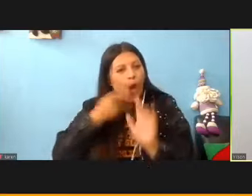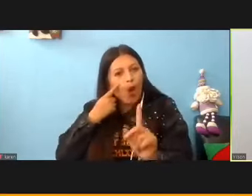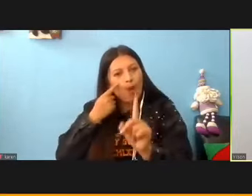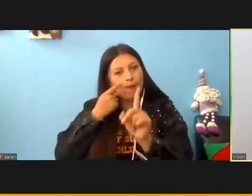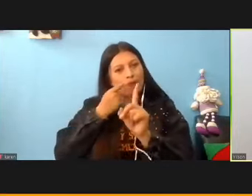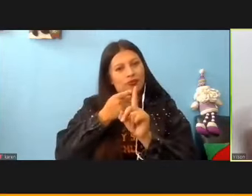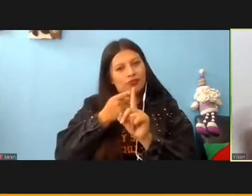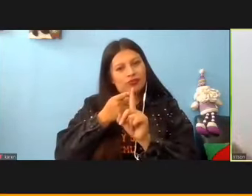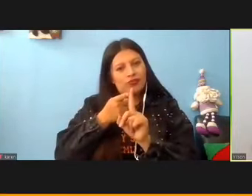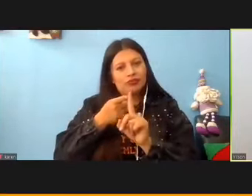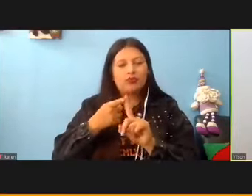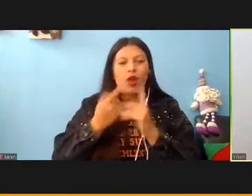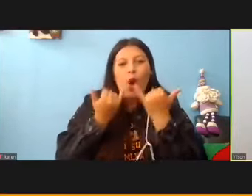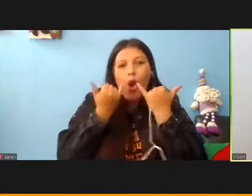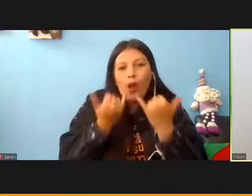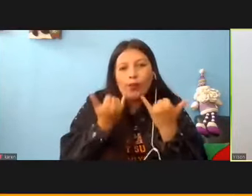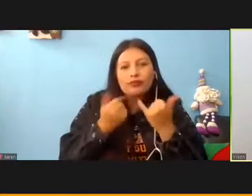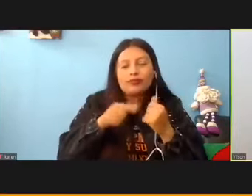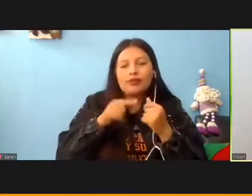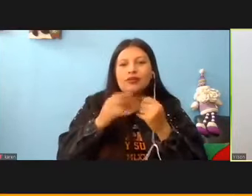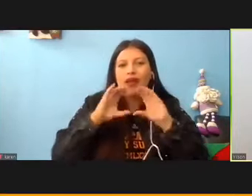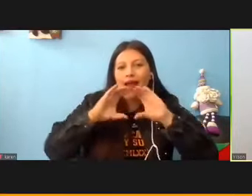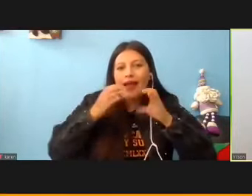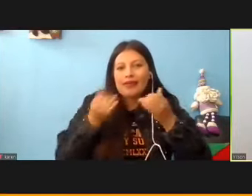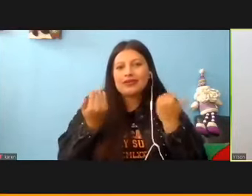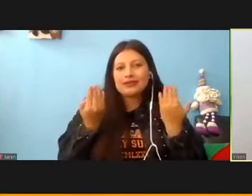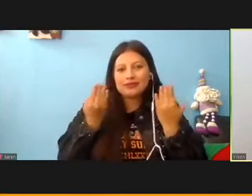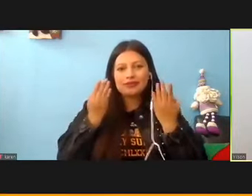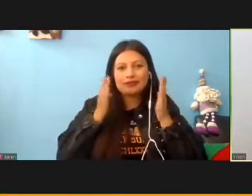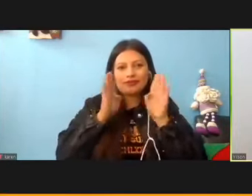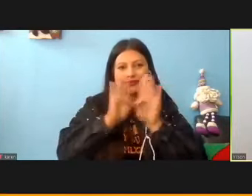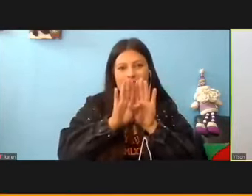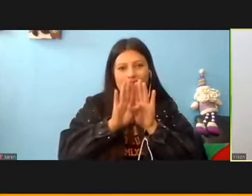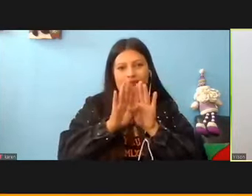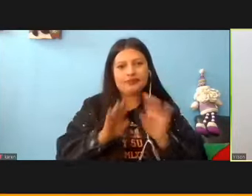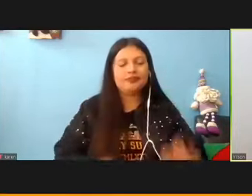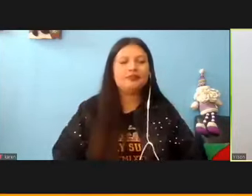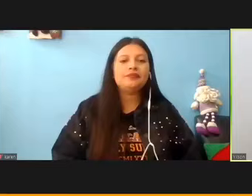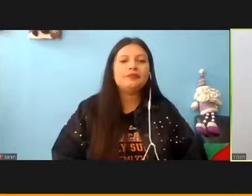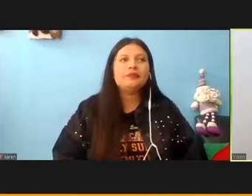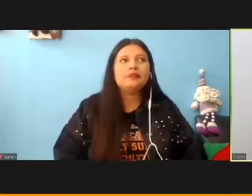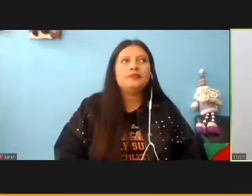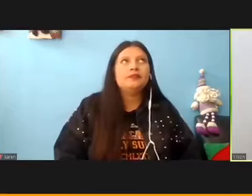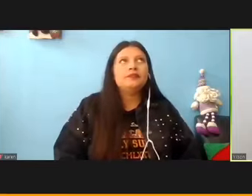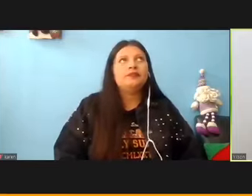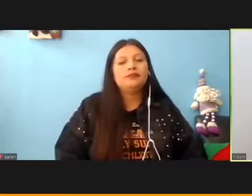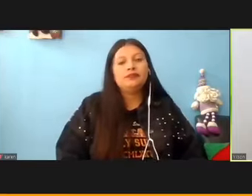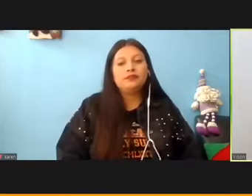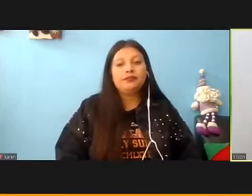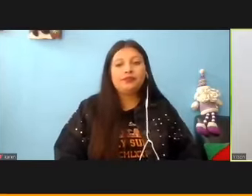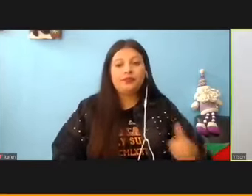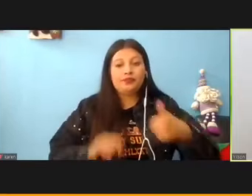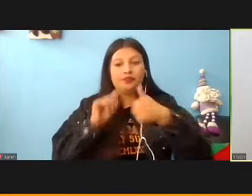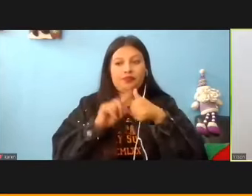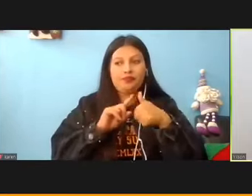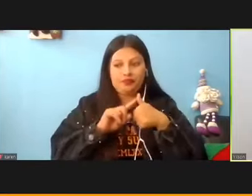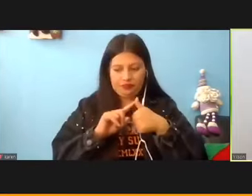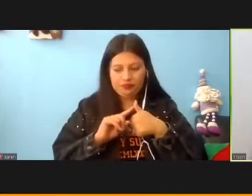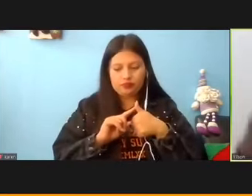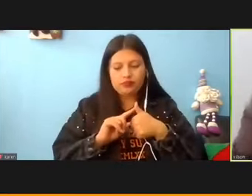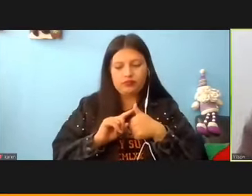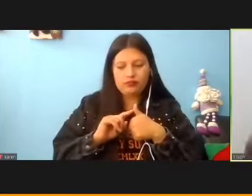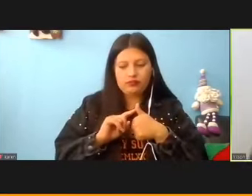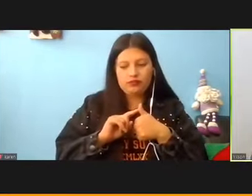aquí, ahora en esta sesión de cierre, también se ha señalado. Entonces, en primer lugar,